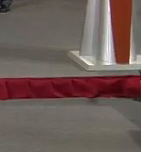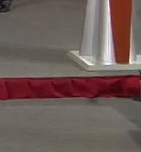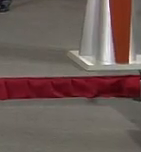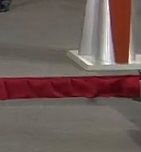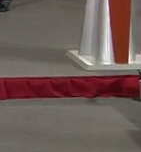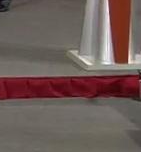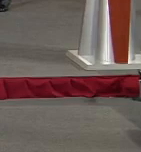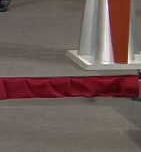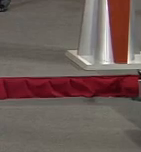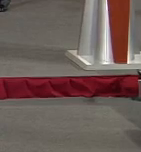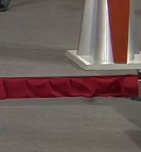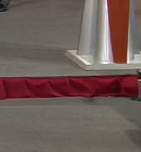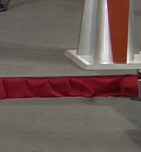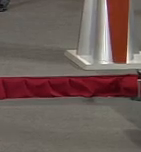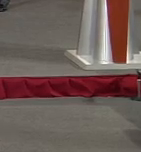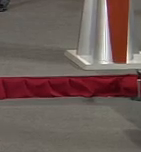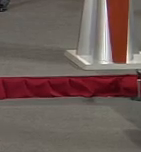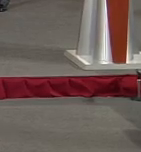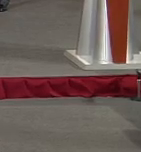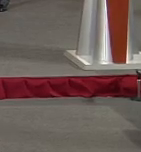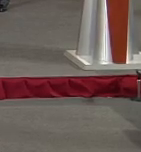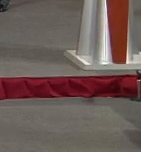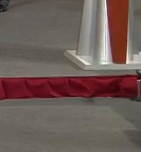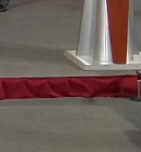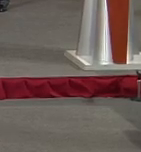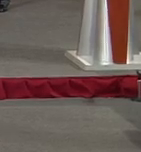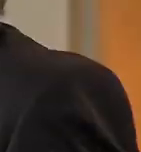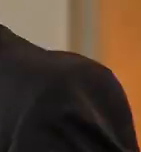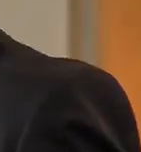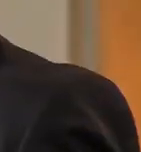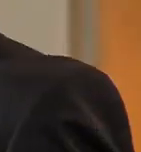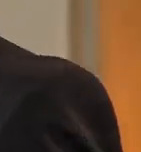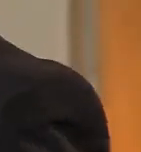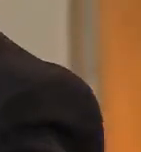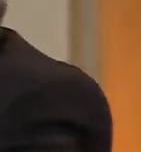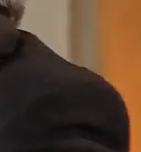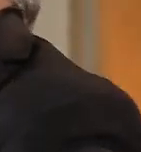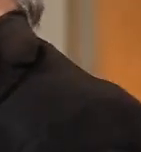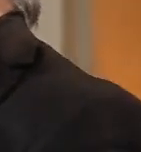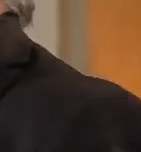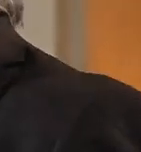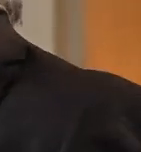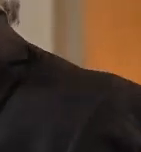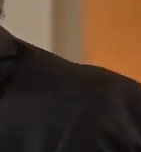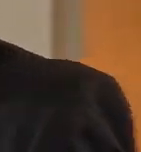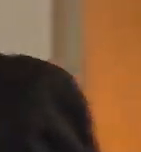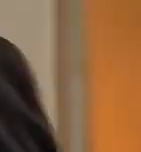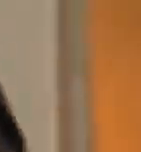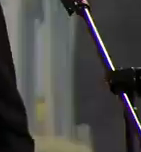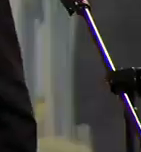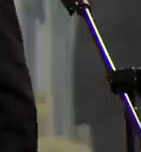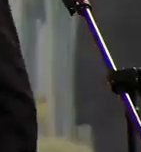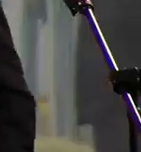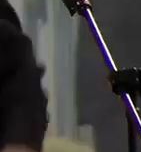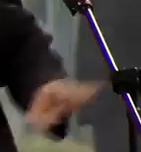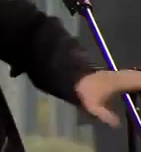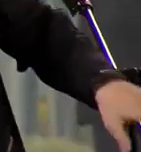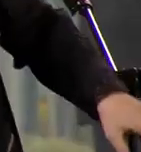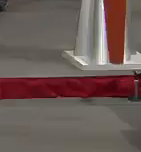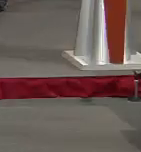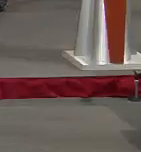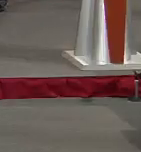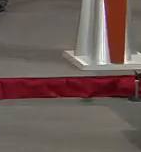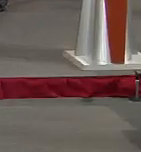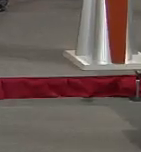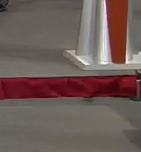estoy. Ay amor, hacerte venir, si yo pudiera de dónde estoy. Ay